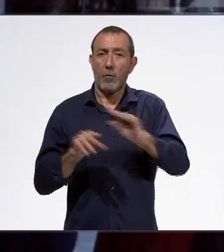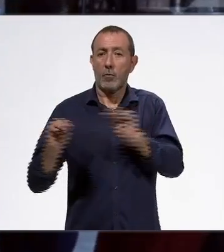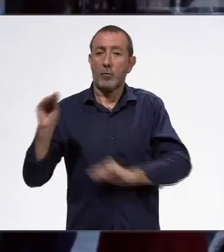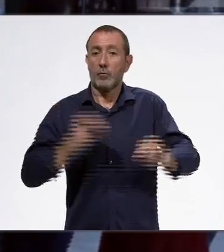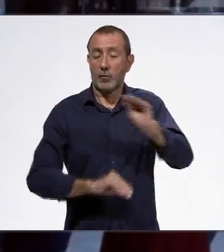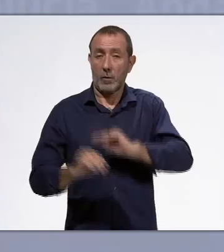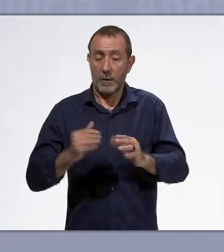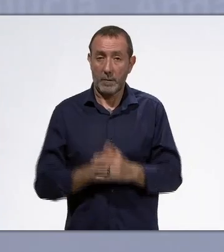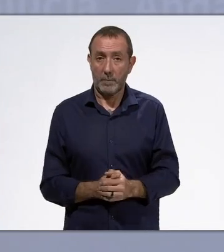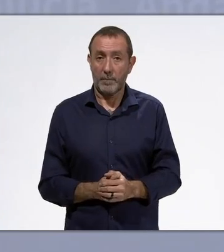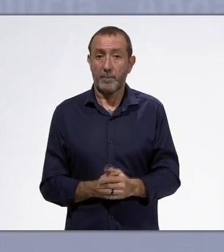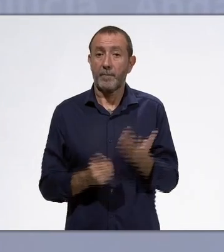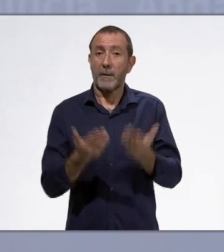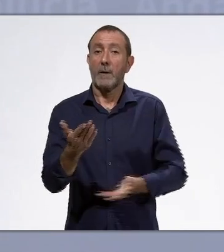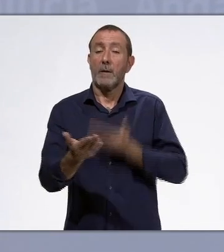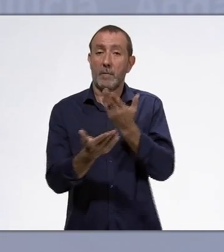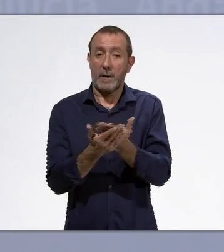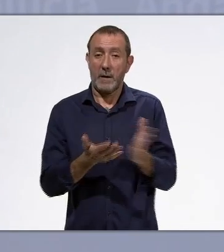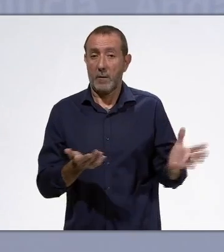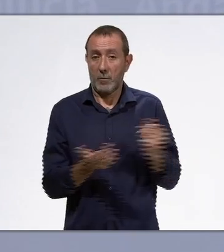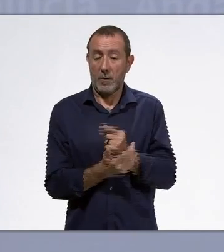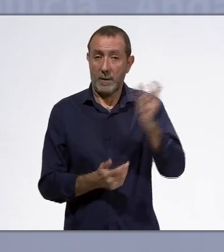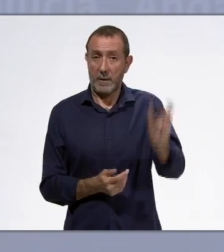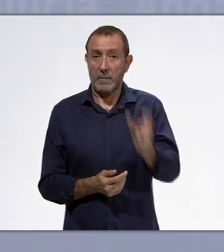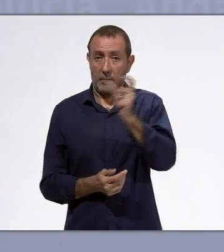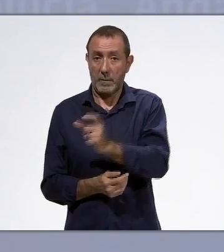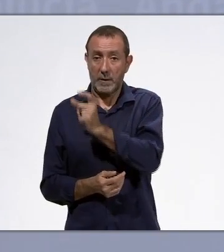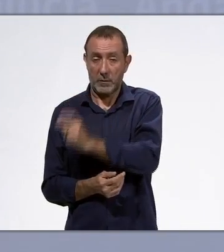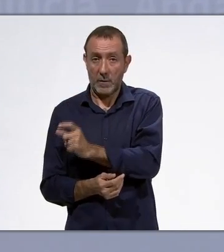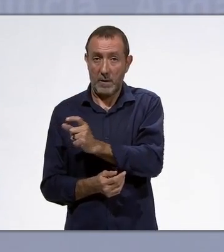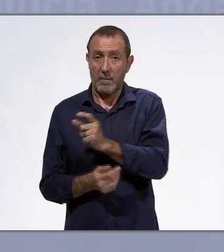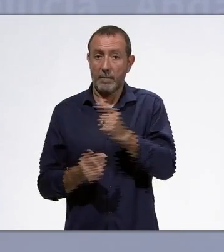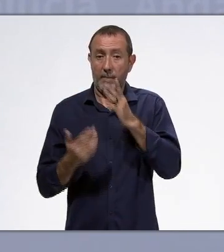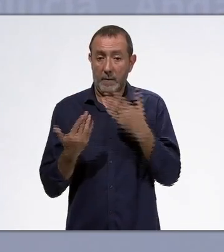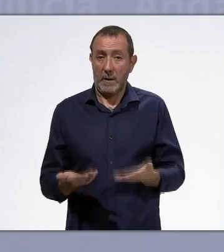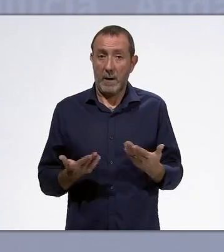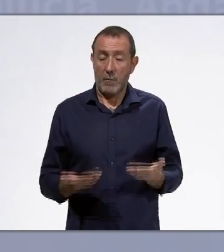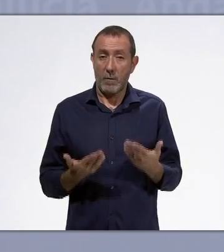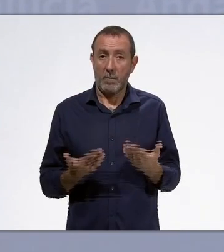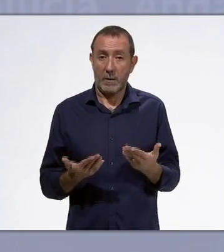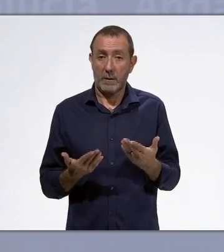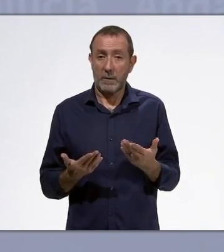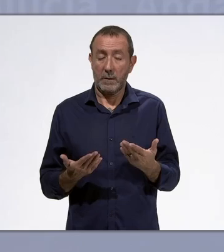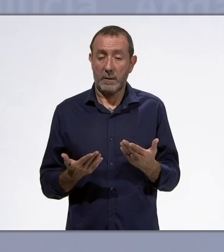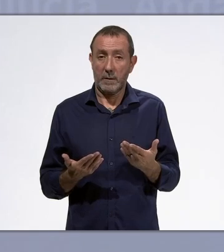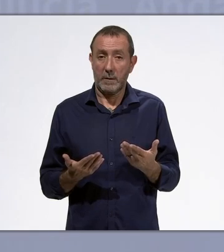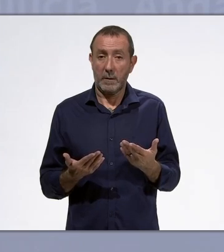es pedirle a los ciudadanos Al conjunto de los ciudadanos que evidentemente en estos momentos